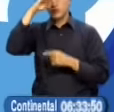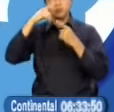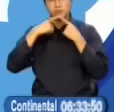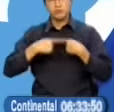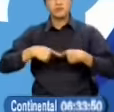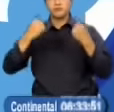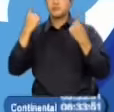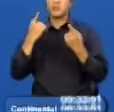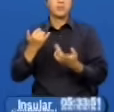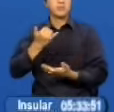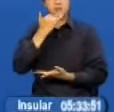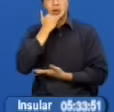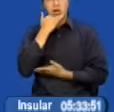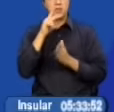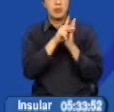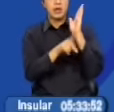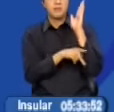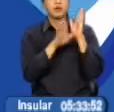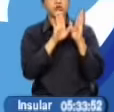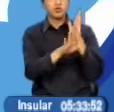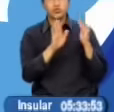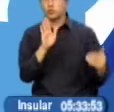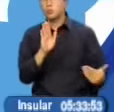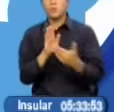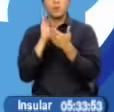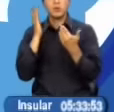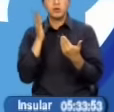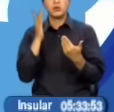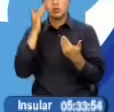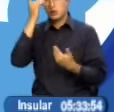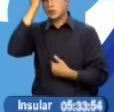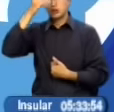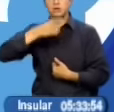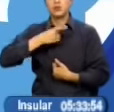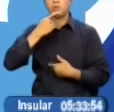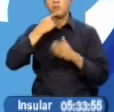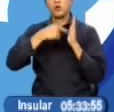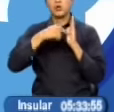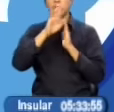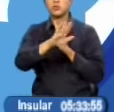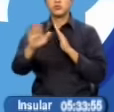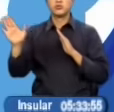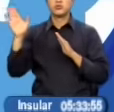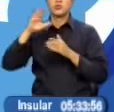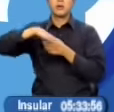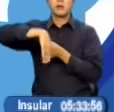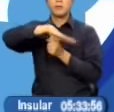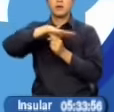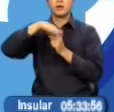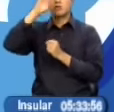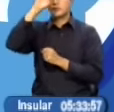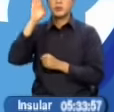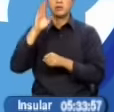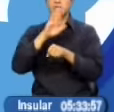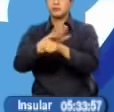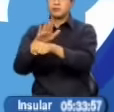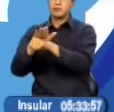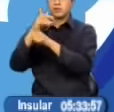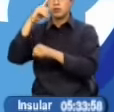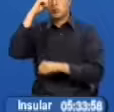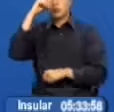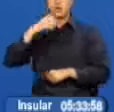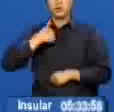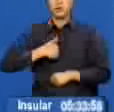rechazo a lo que denomina un golpe parlamentario y han tomado medidas a nivel diplomático que incluye el llamado a consultas a sus embajadores en brasil el gobierno